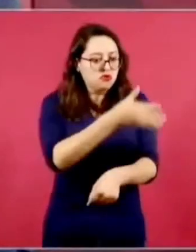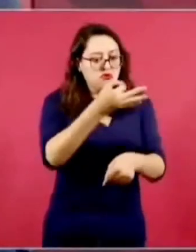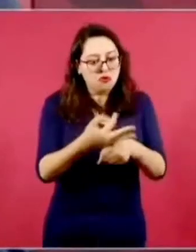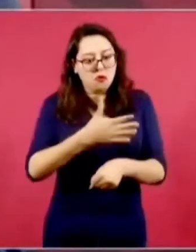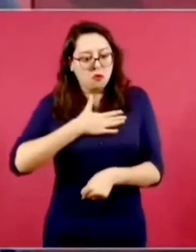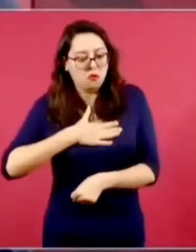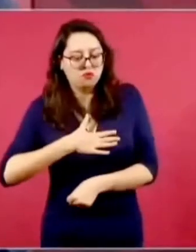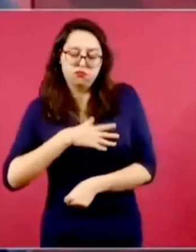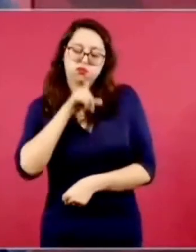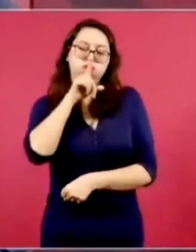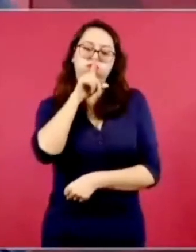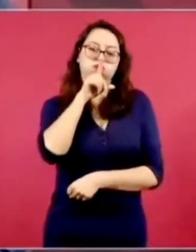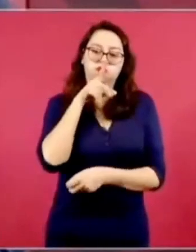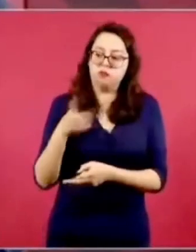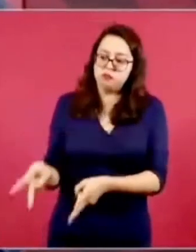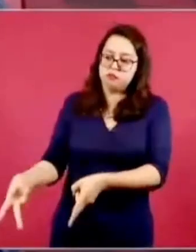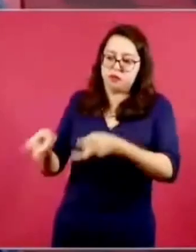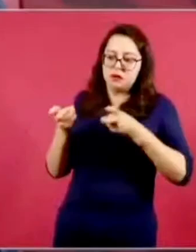saqueaban,